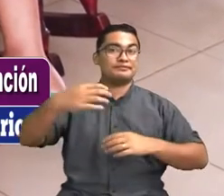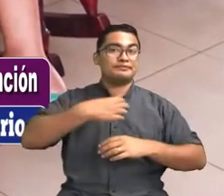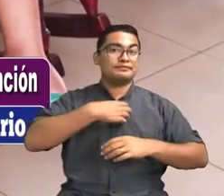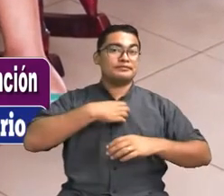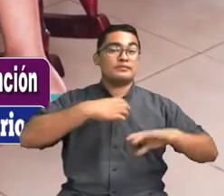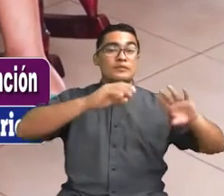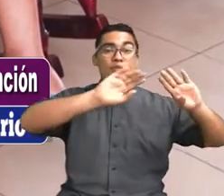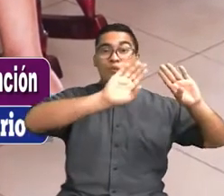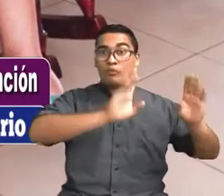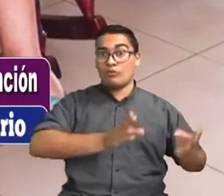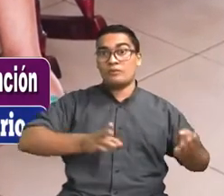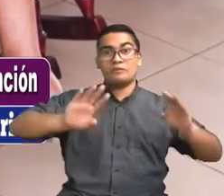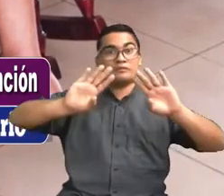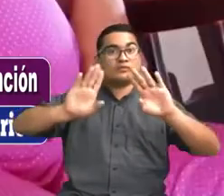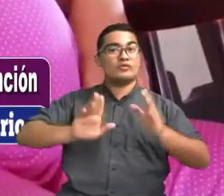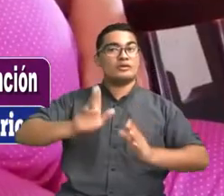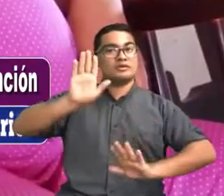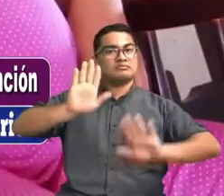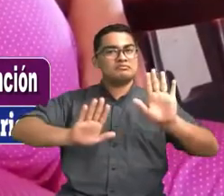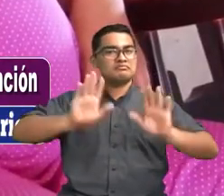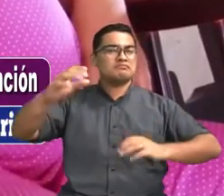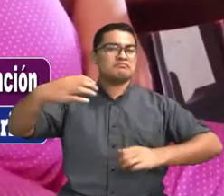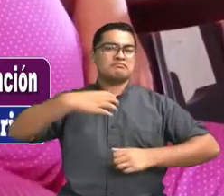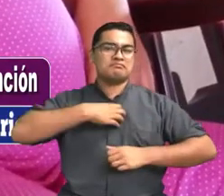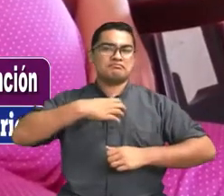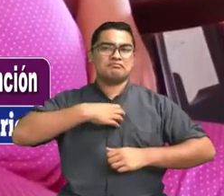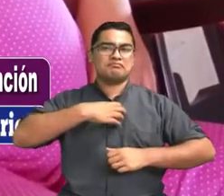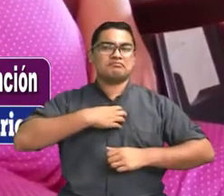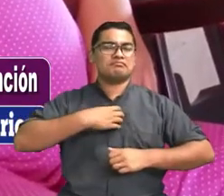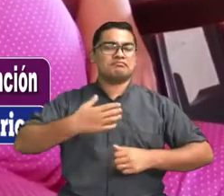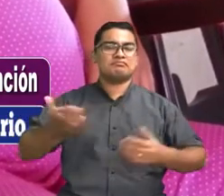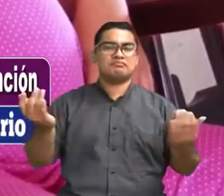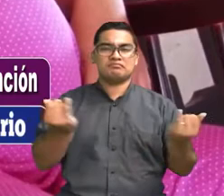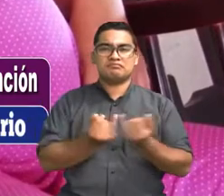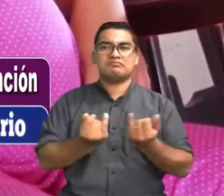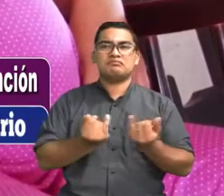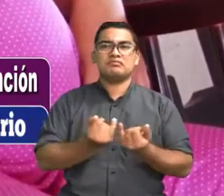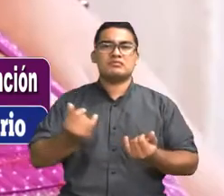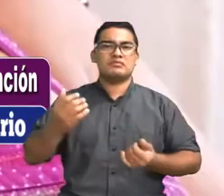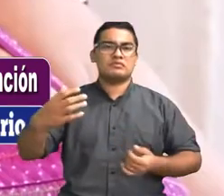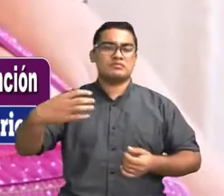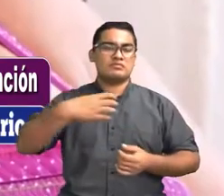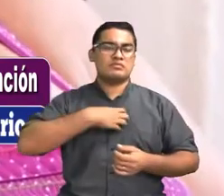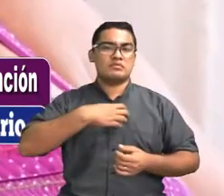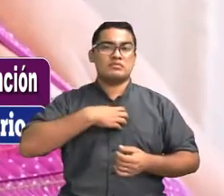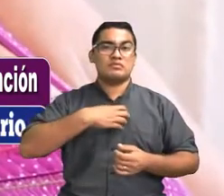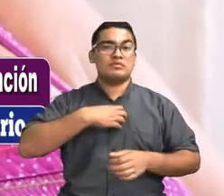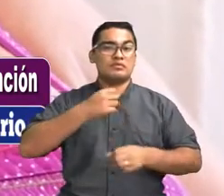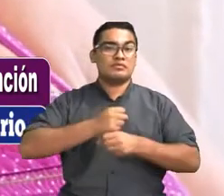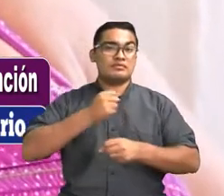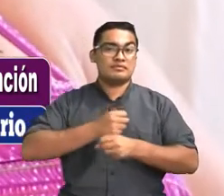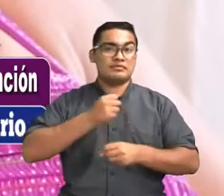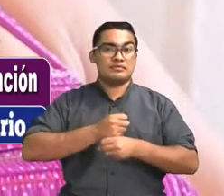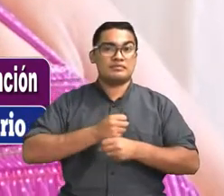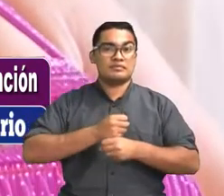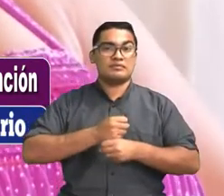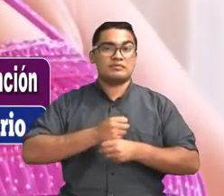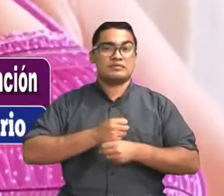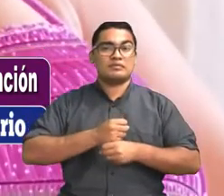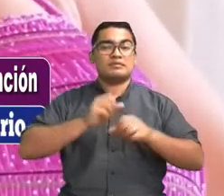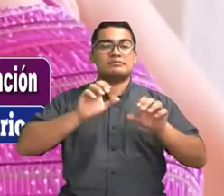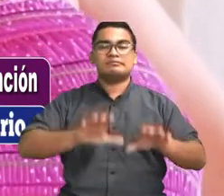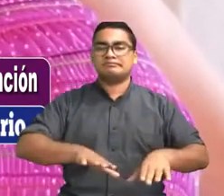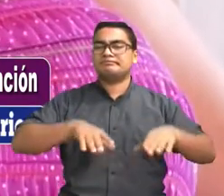las mujeres. Así es. Haciendo suya, ¿verdad? Toda esa, el trabajo y el rol que tienen que